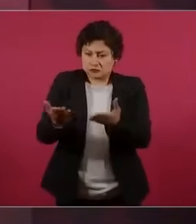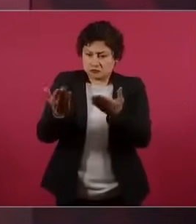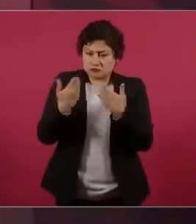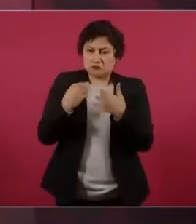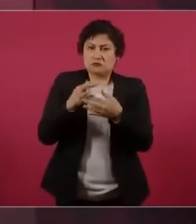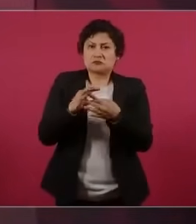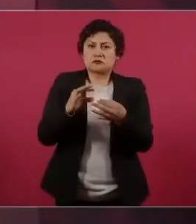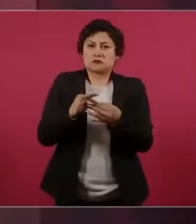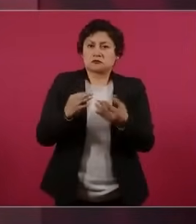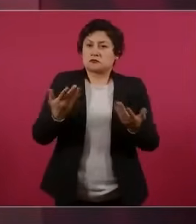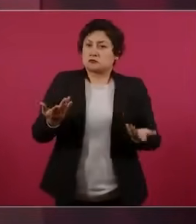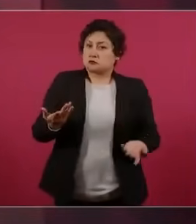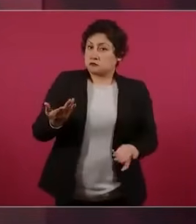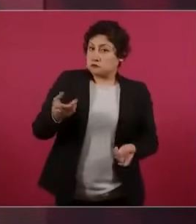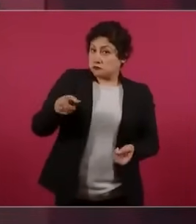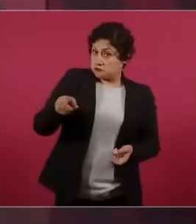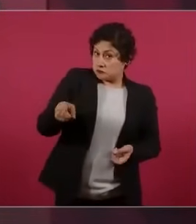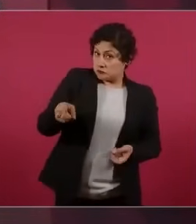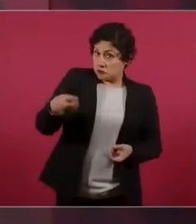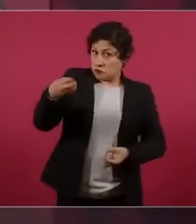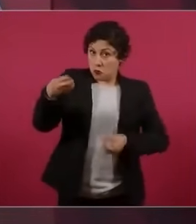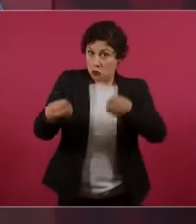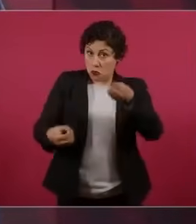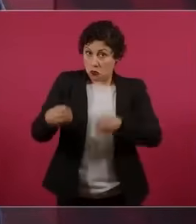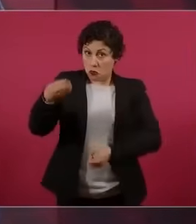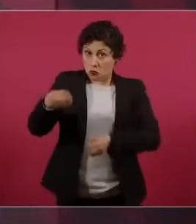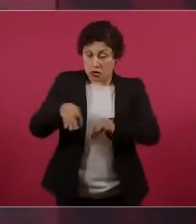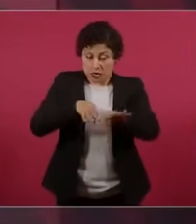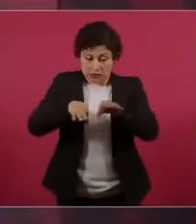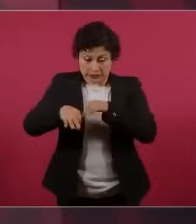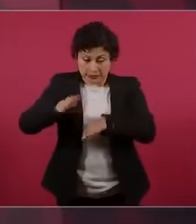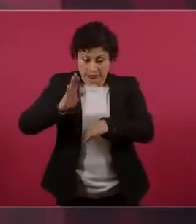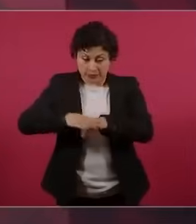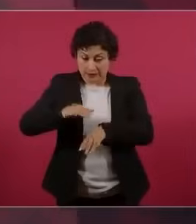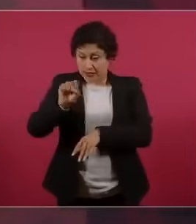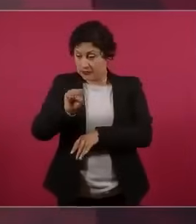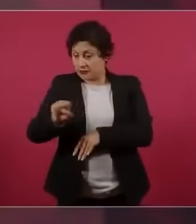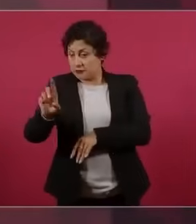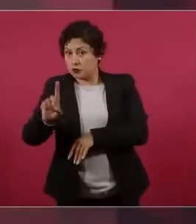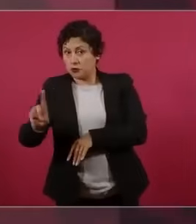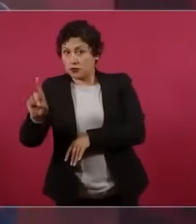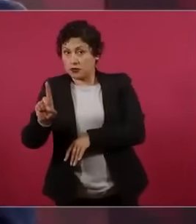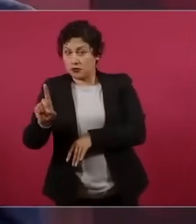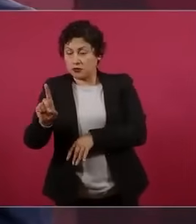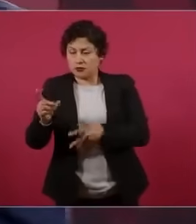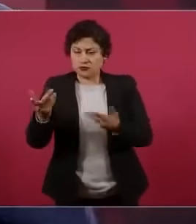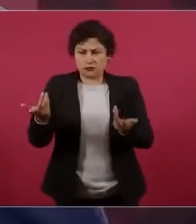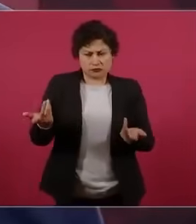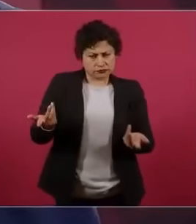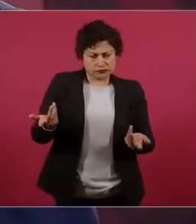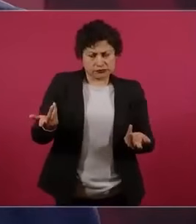¿Les da por trabajar más el fin de semana? Entonces, que cambien, ¿no?,